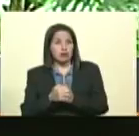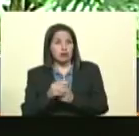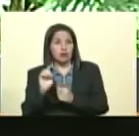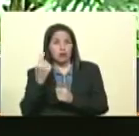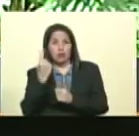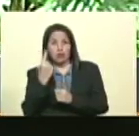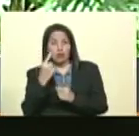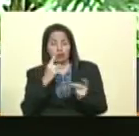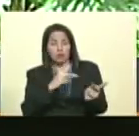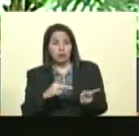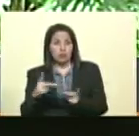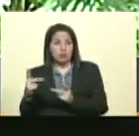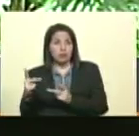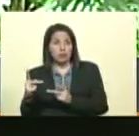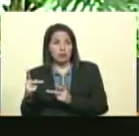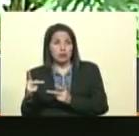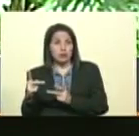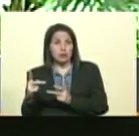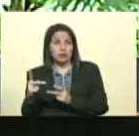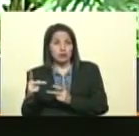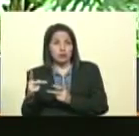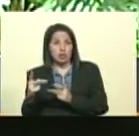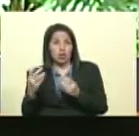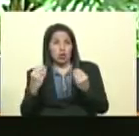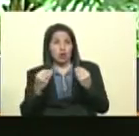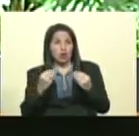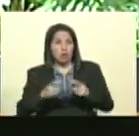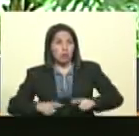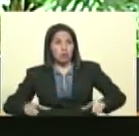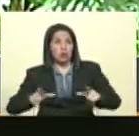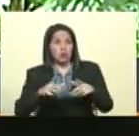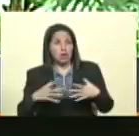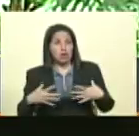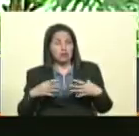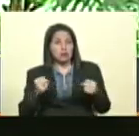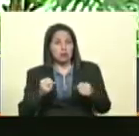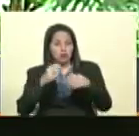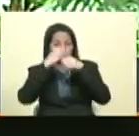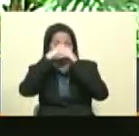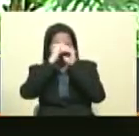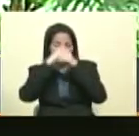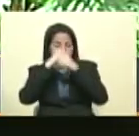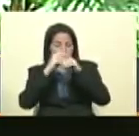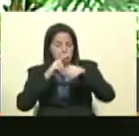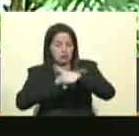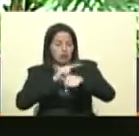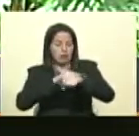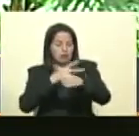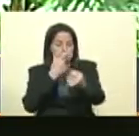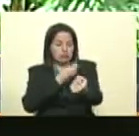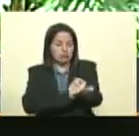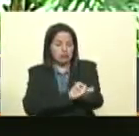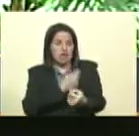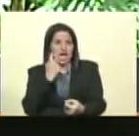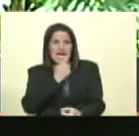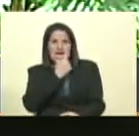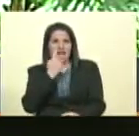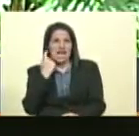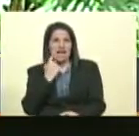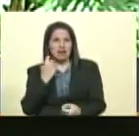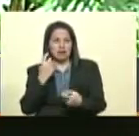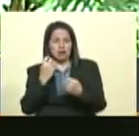que invita a todos los sectores de la salud, bioanalistas, odontólogos, radiólogos,